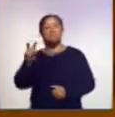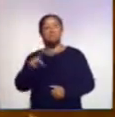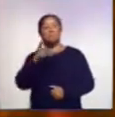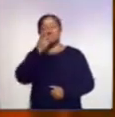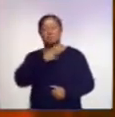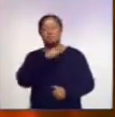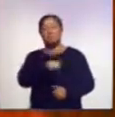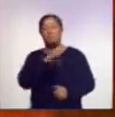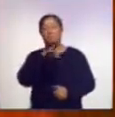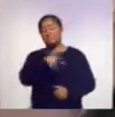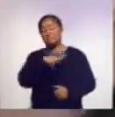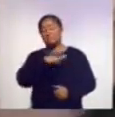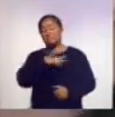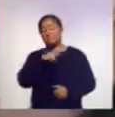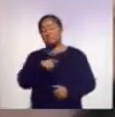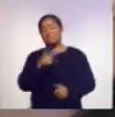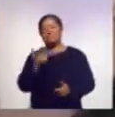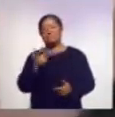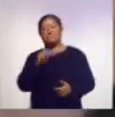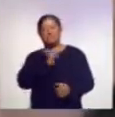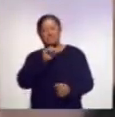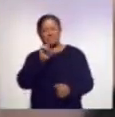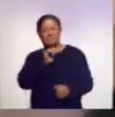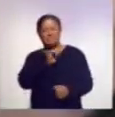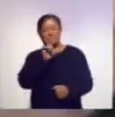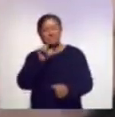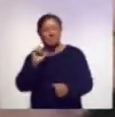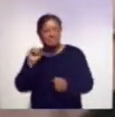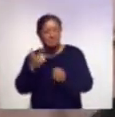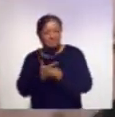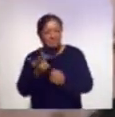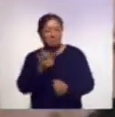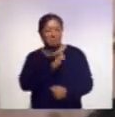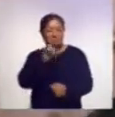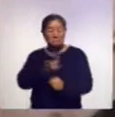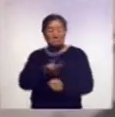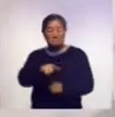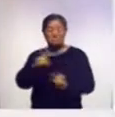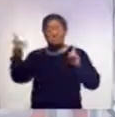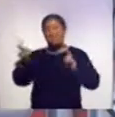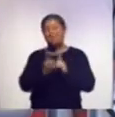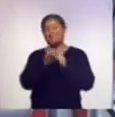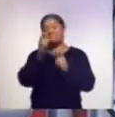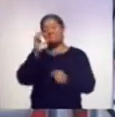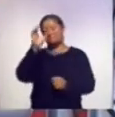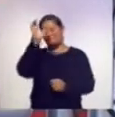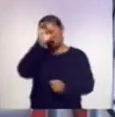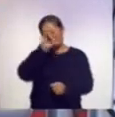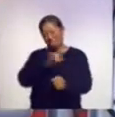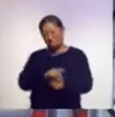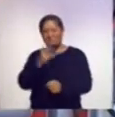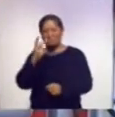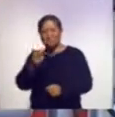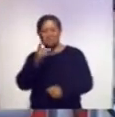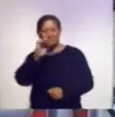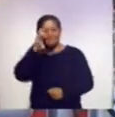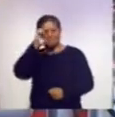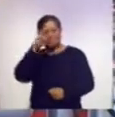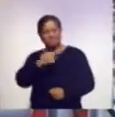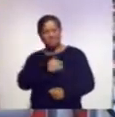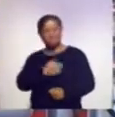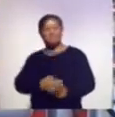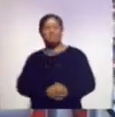festival tiene una connotación especial por la conmemoración de los 500 años del encuentro de dos culturas. Hemos conmemorado